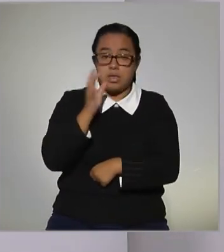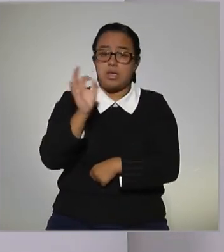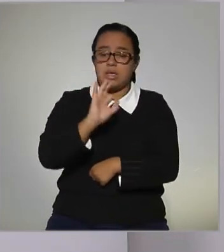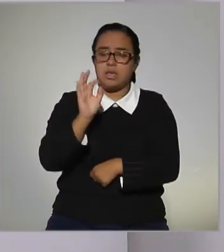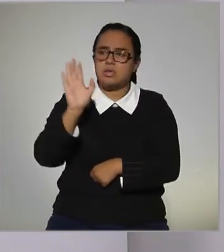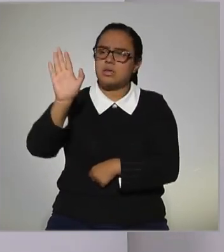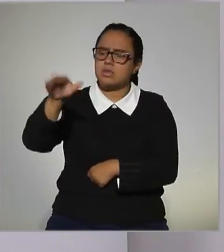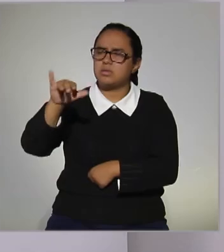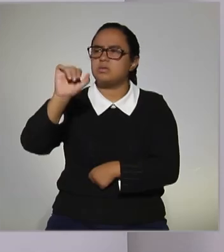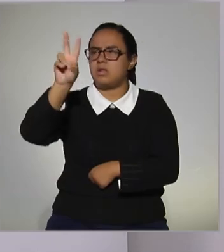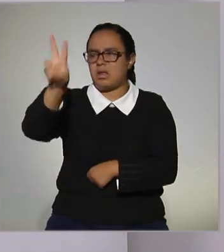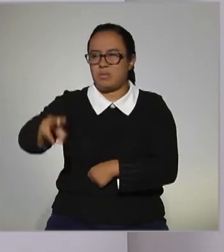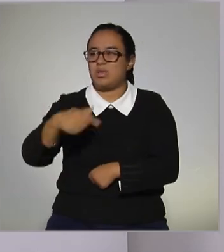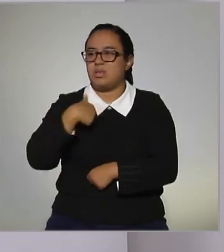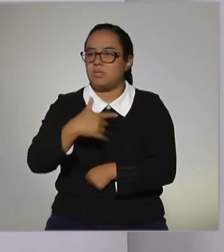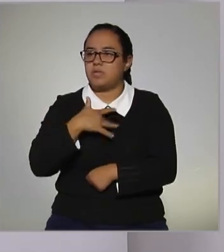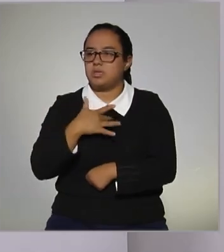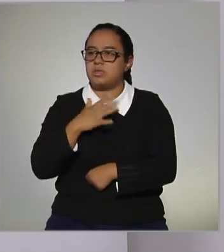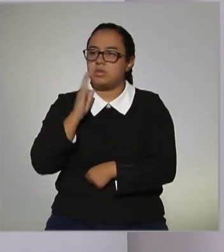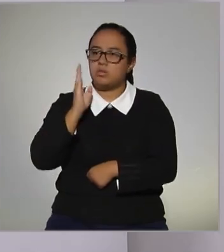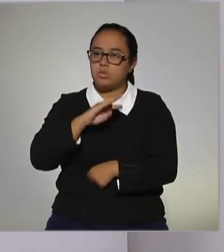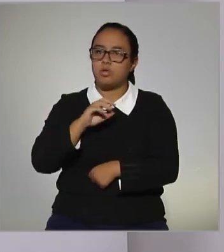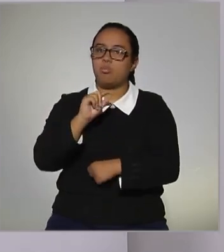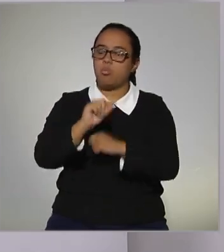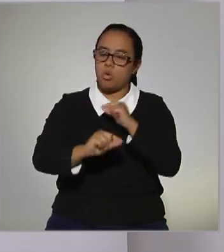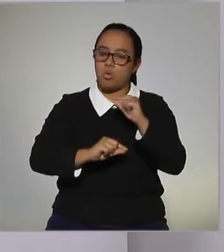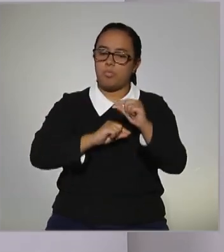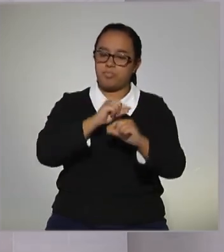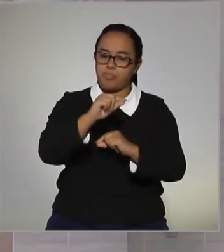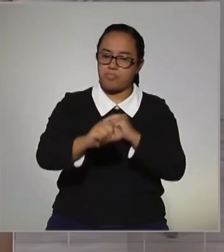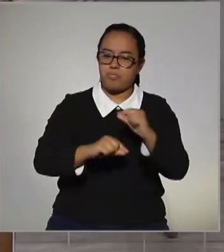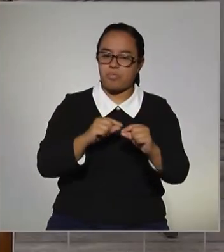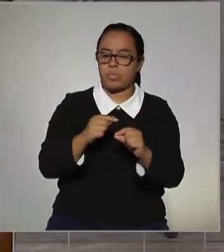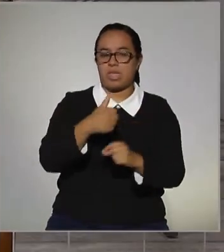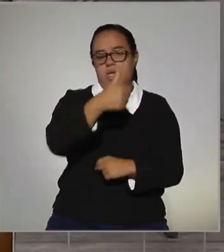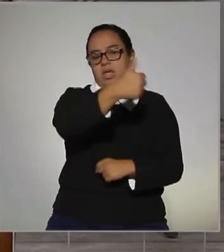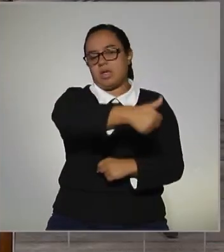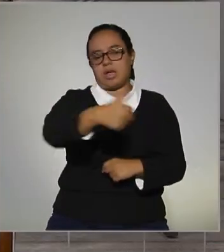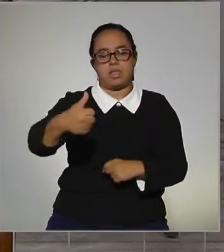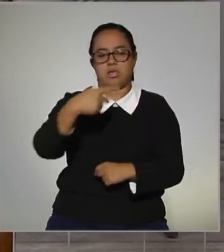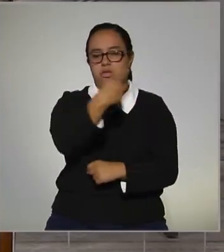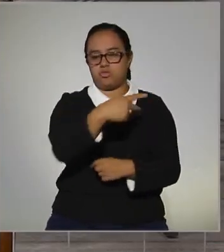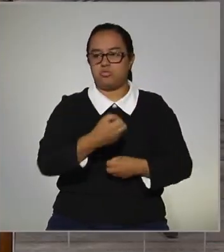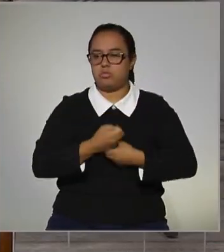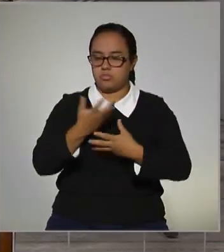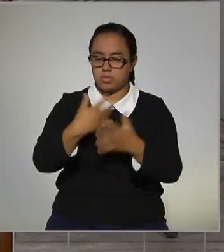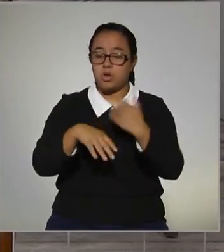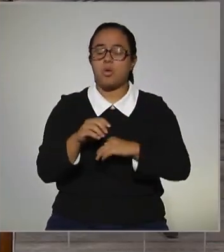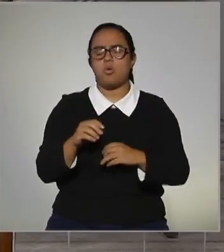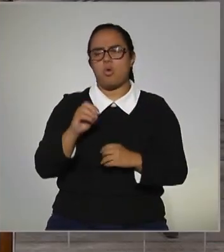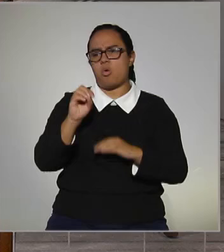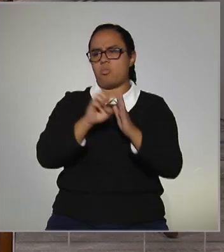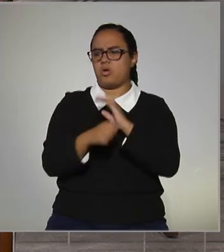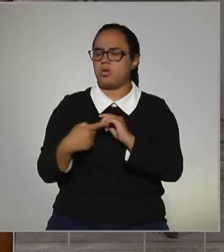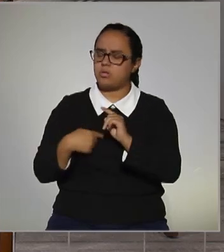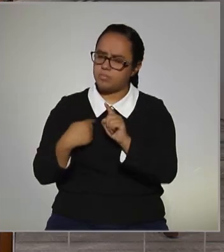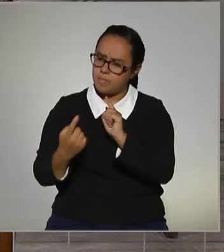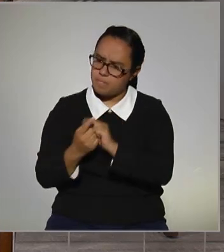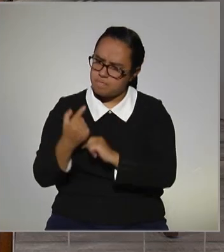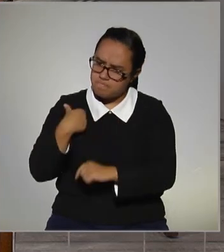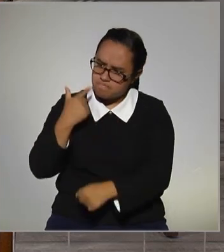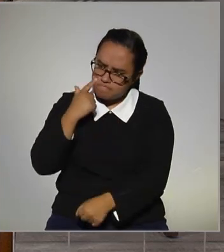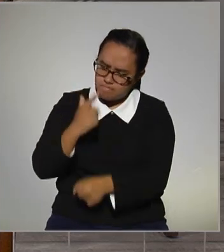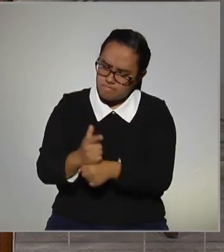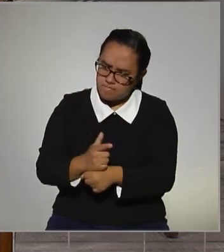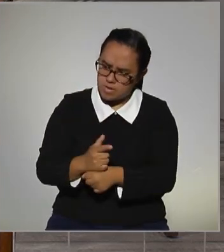expresar, oye, ¿sabes qué? Sí. Oye, y con el lenguaje de cada uno, ¿no? Oye, me doy cuenta que,